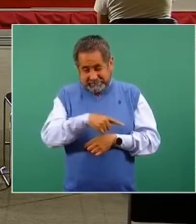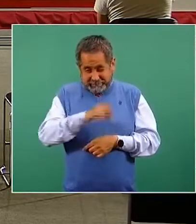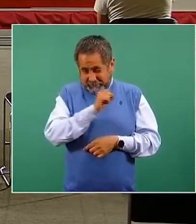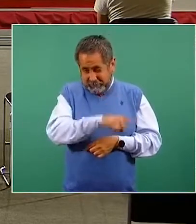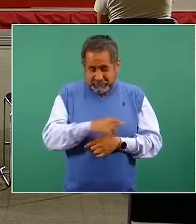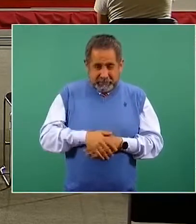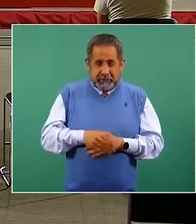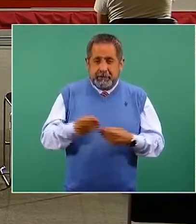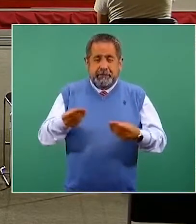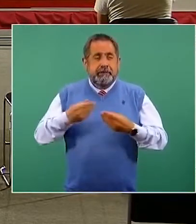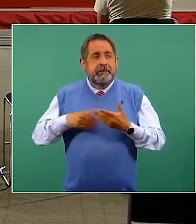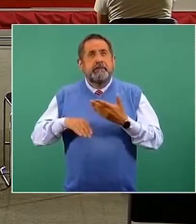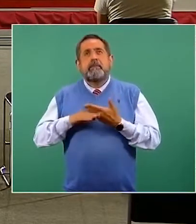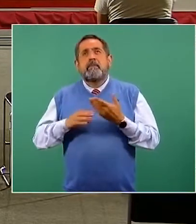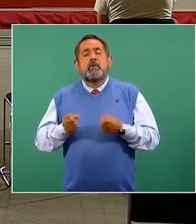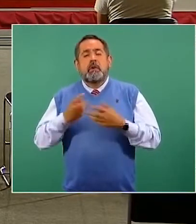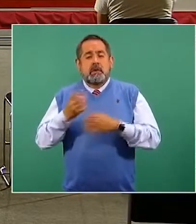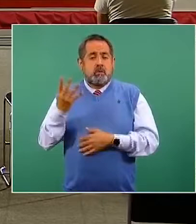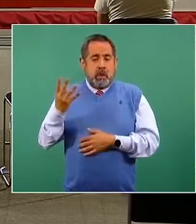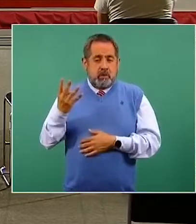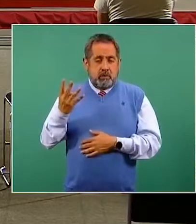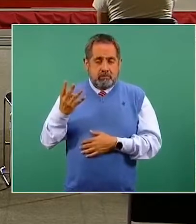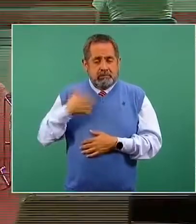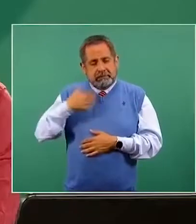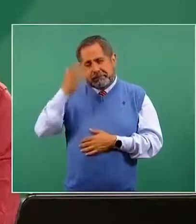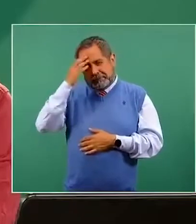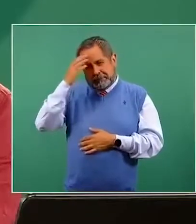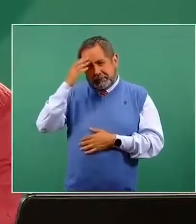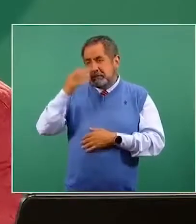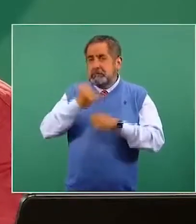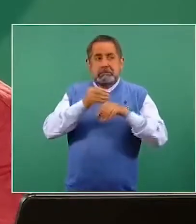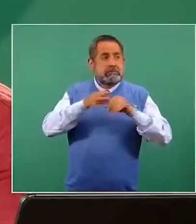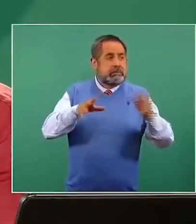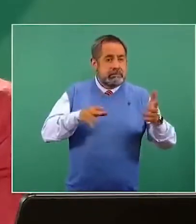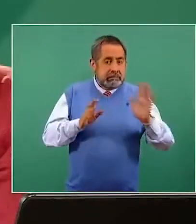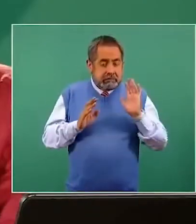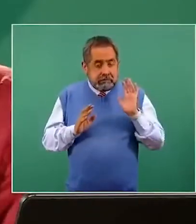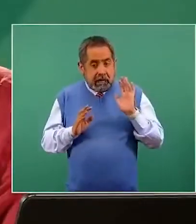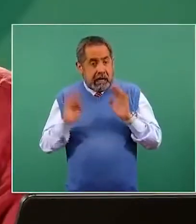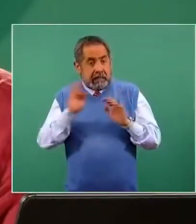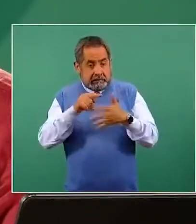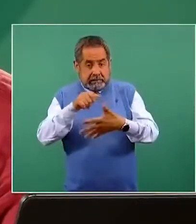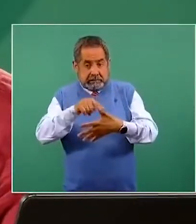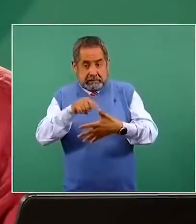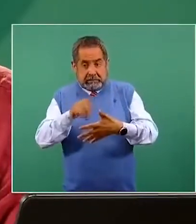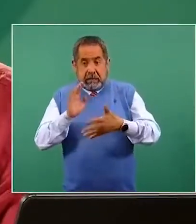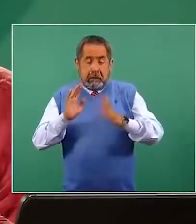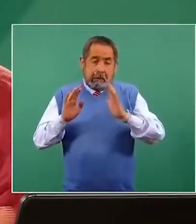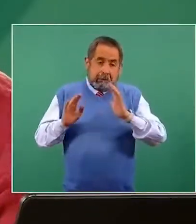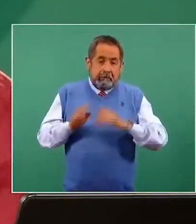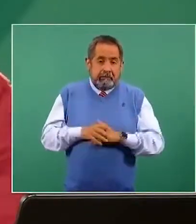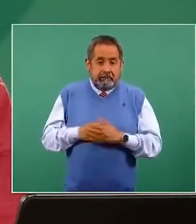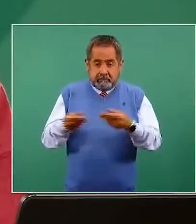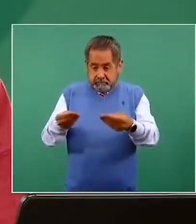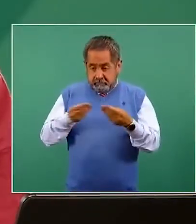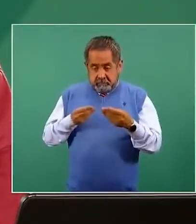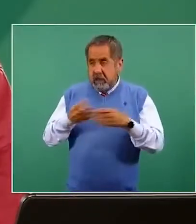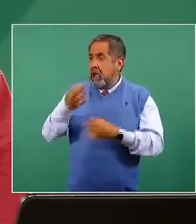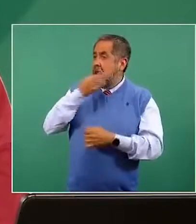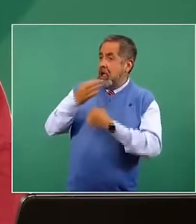hemos recibido hasta el momento 4 que conozcamos por los vídeos quizás esta será la quinta no han recibido